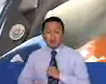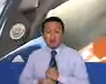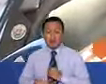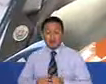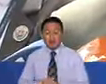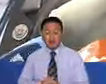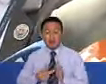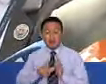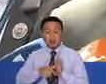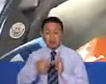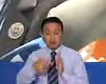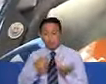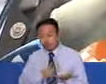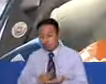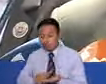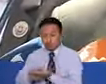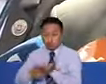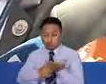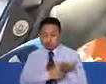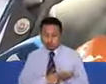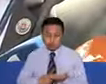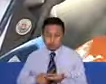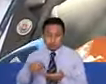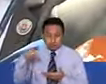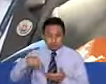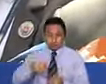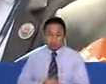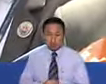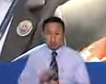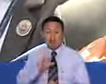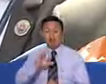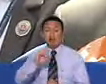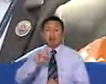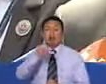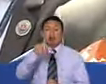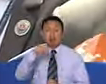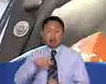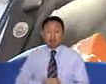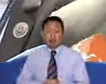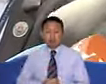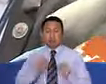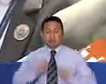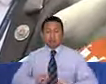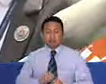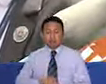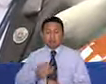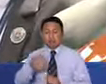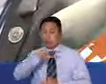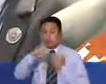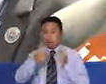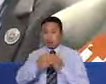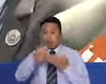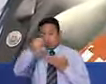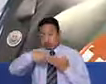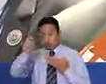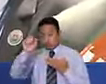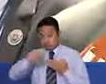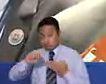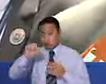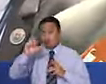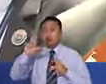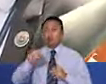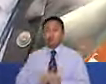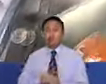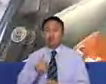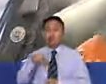de los análisis y situaciones por el estilo, el CAL establecerá si se cumple o no los requisitos. No da